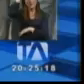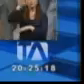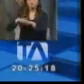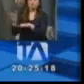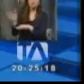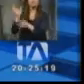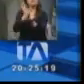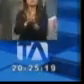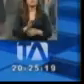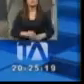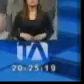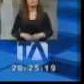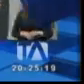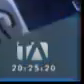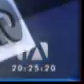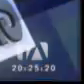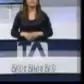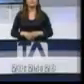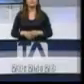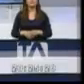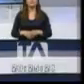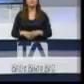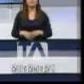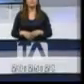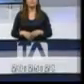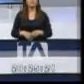Romy Vallejo.